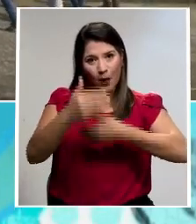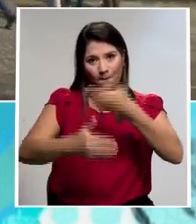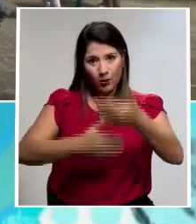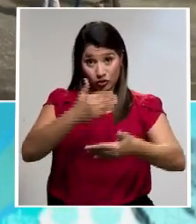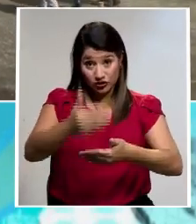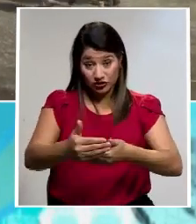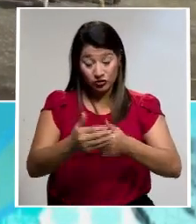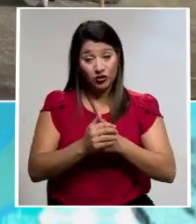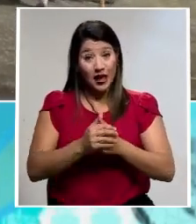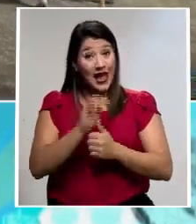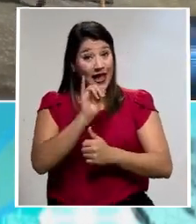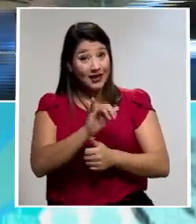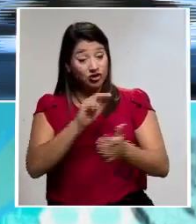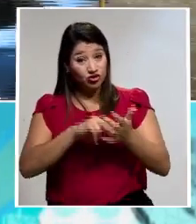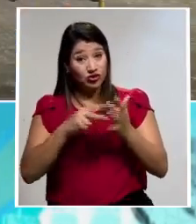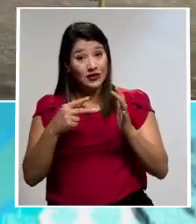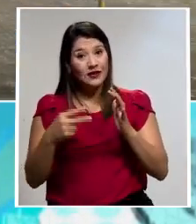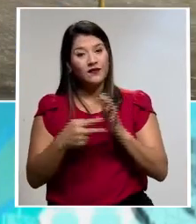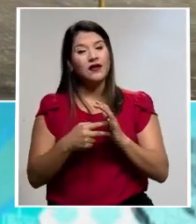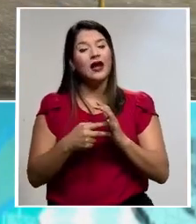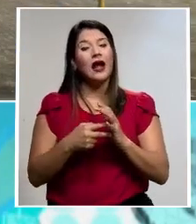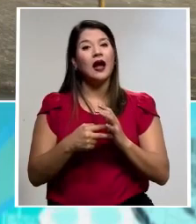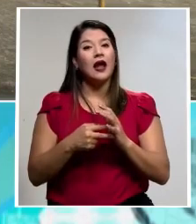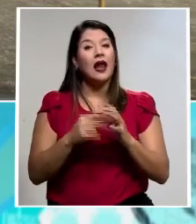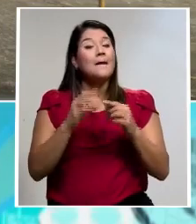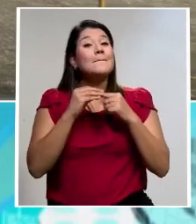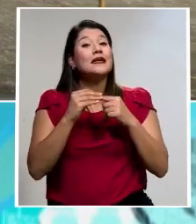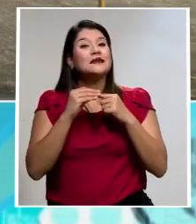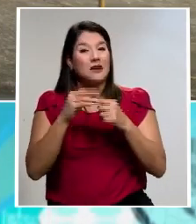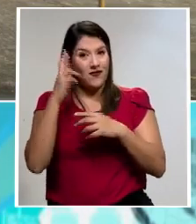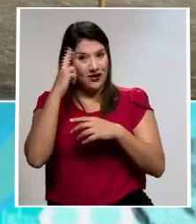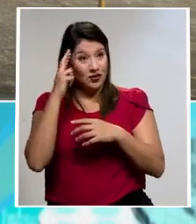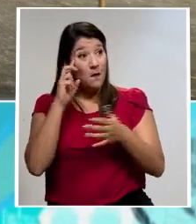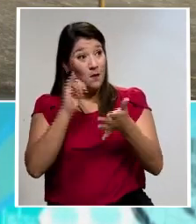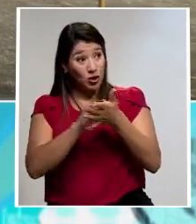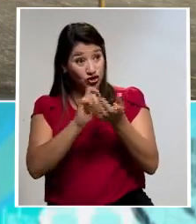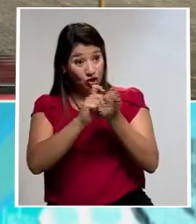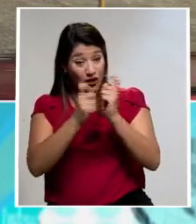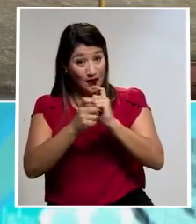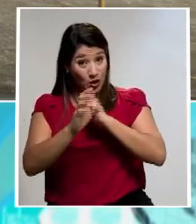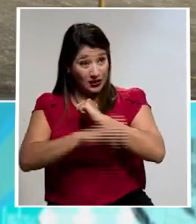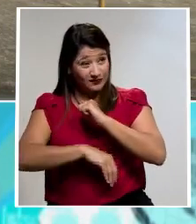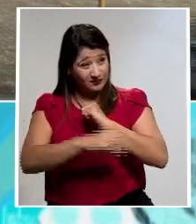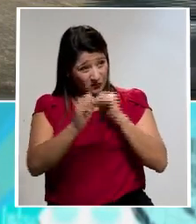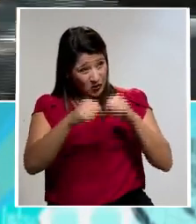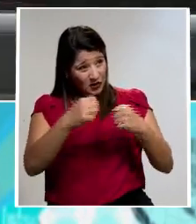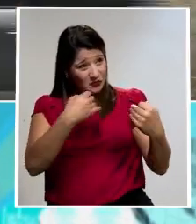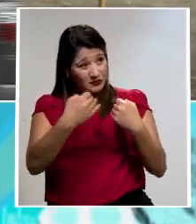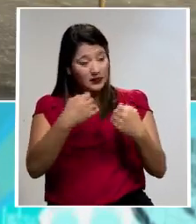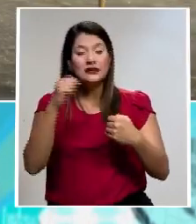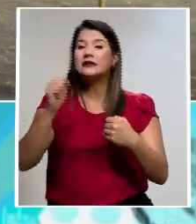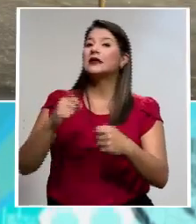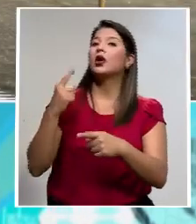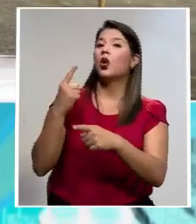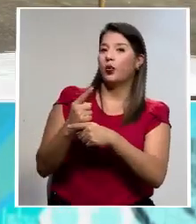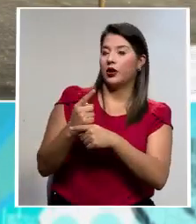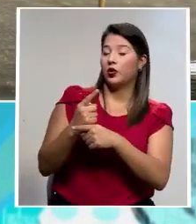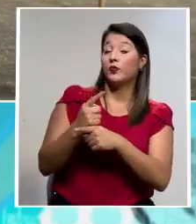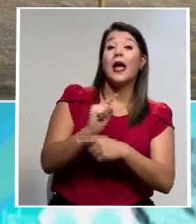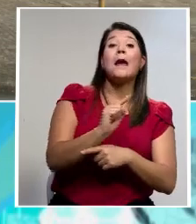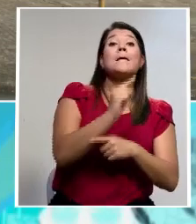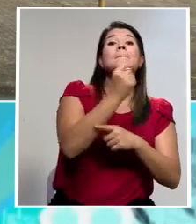podría interpretar como el elemento principal que se da por esta modificación, tal vez si nos explica. En efecto, la jueza de